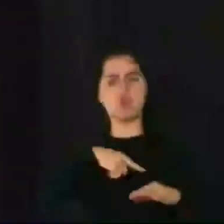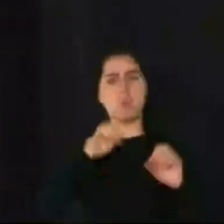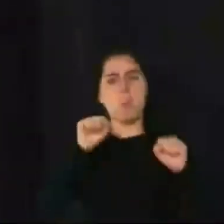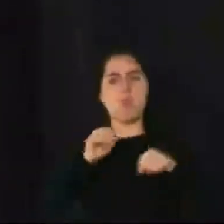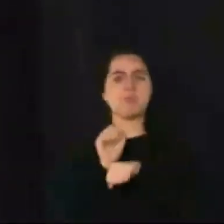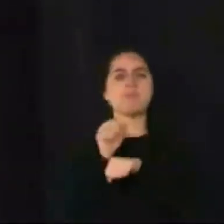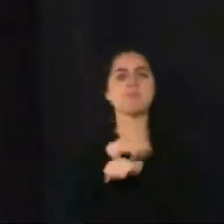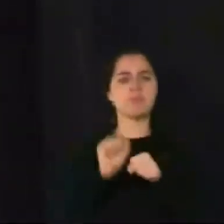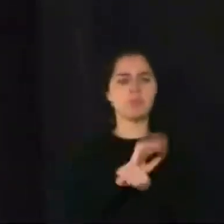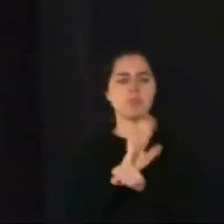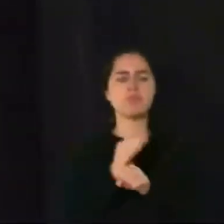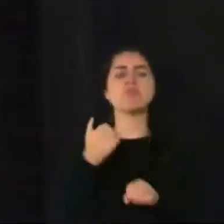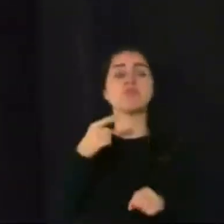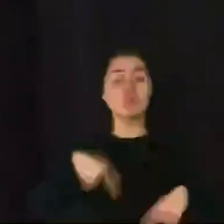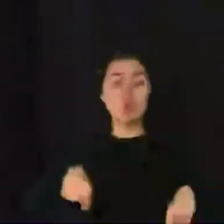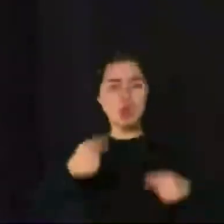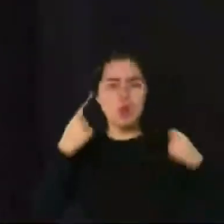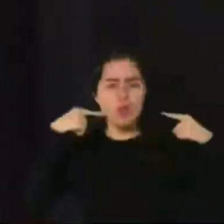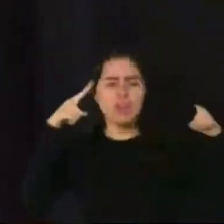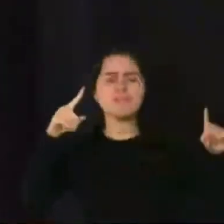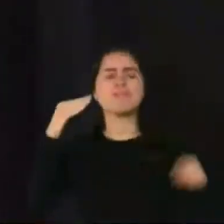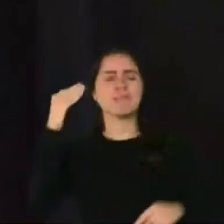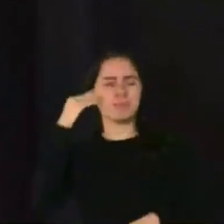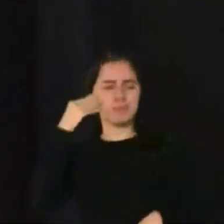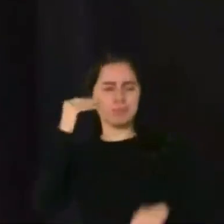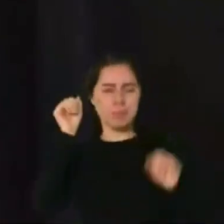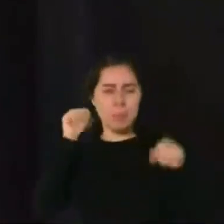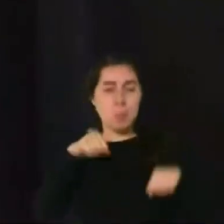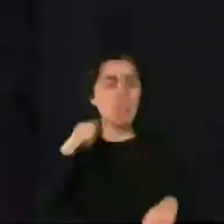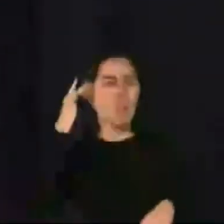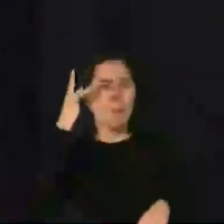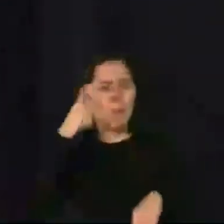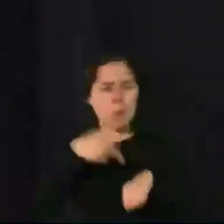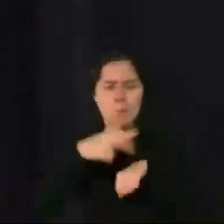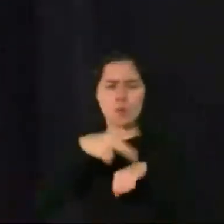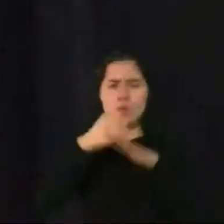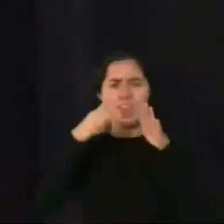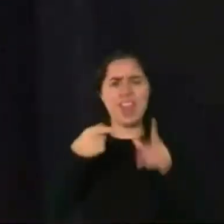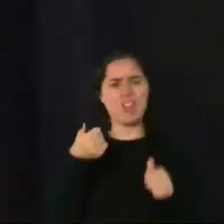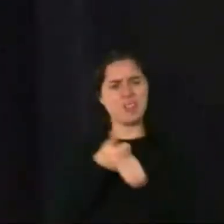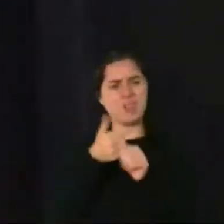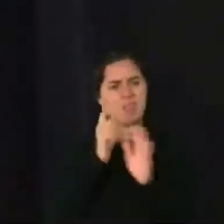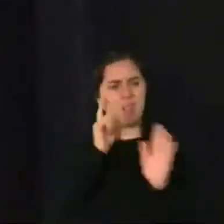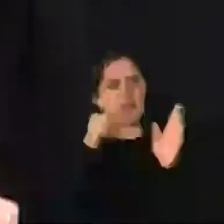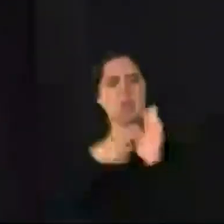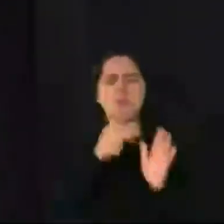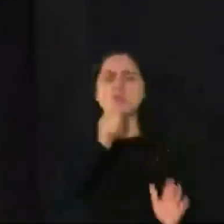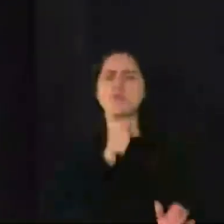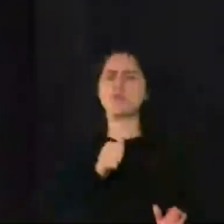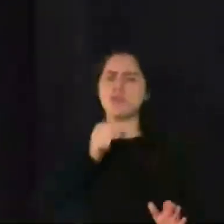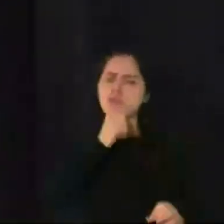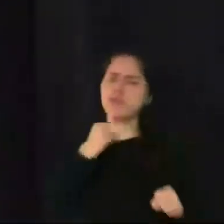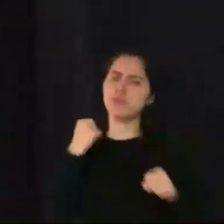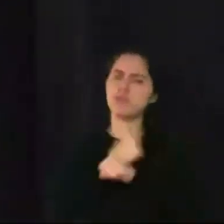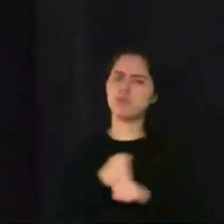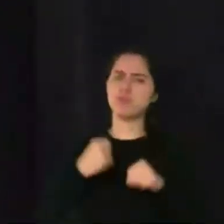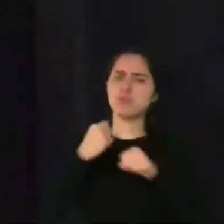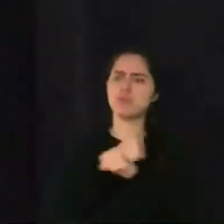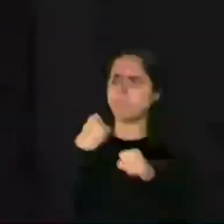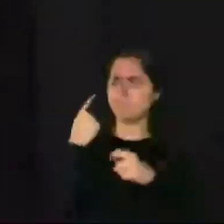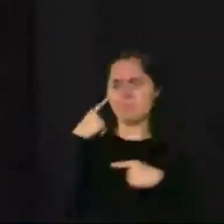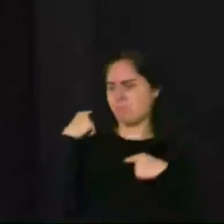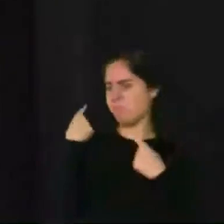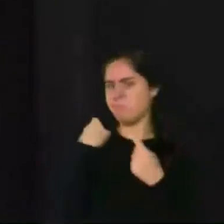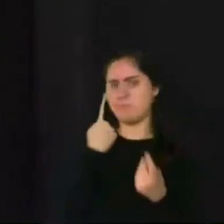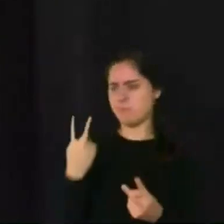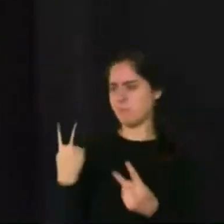lograr. Los puertorriqueños hemos sido resilientes, hemos echado hacia adelante en los peores momentos de nuestra historia, como han sido en las últimas emergencias que